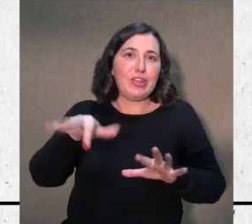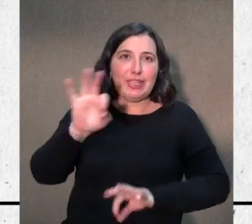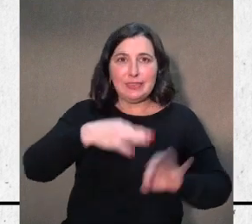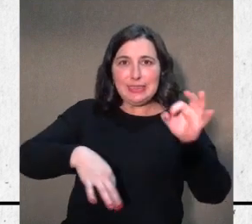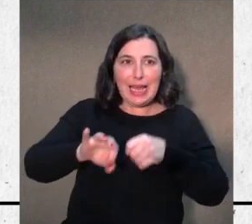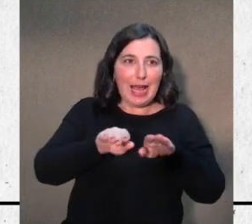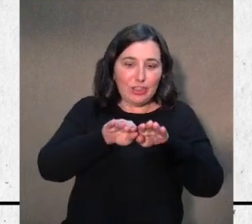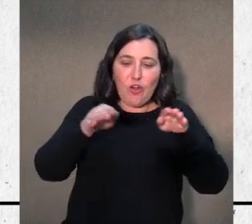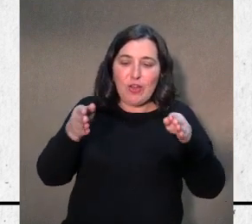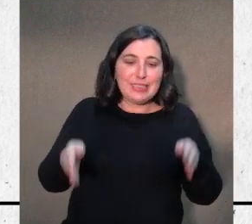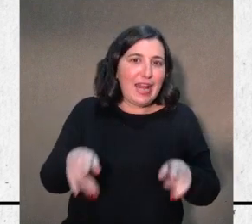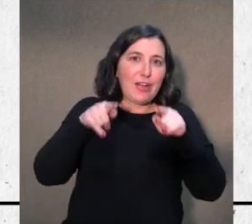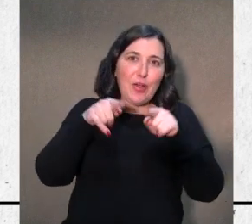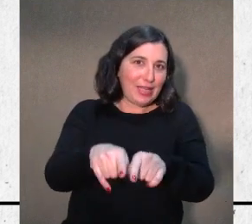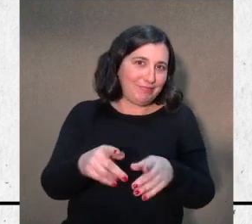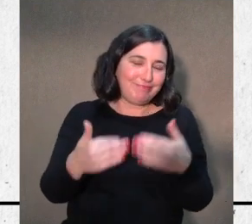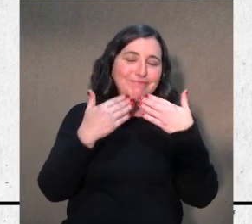Elizabeth.